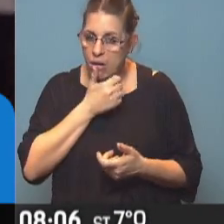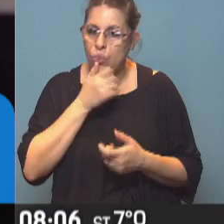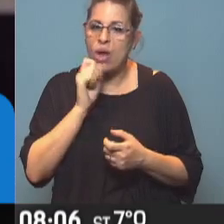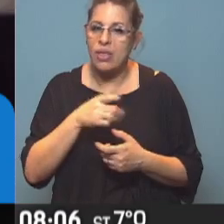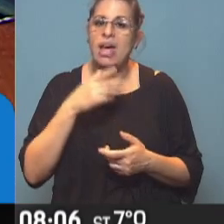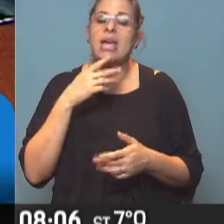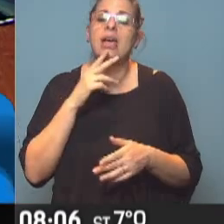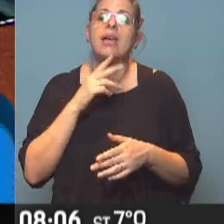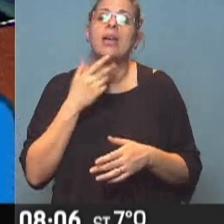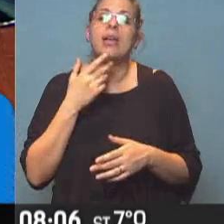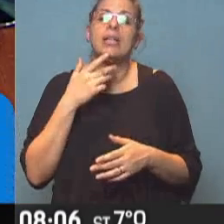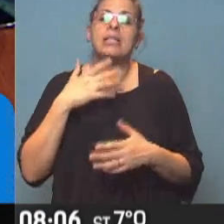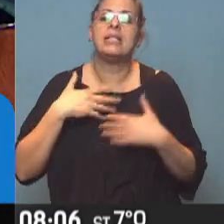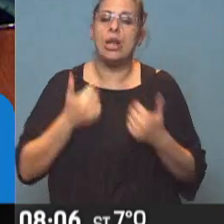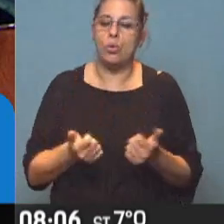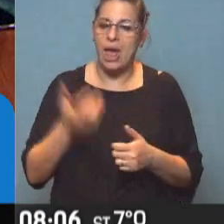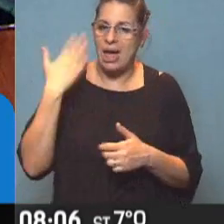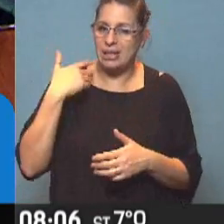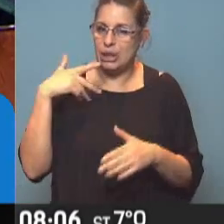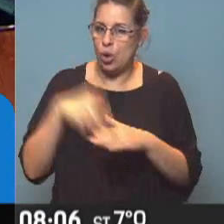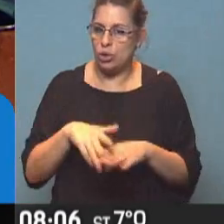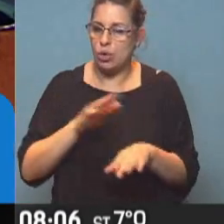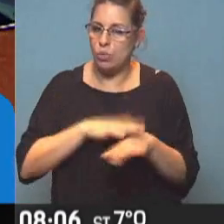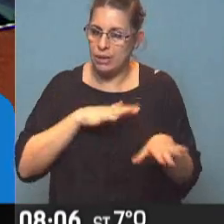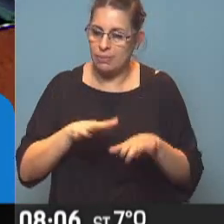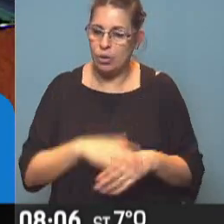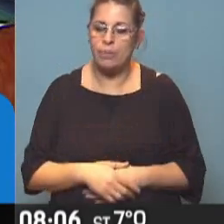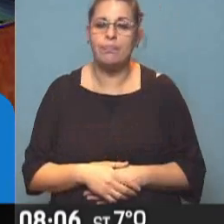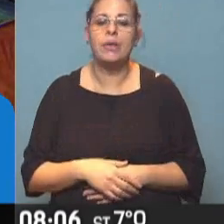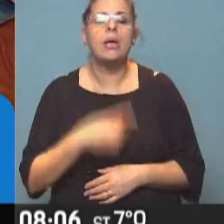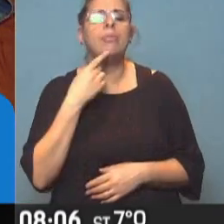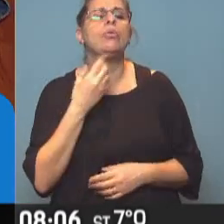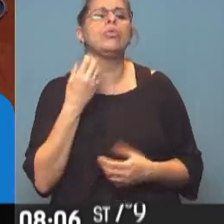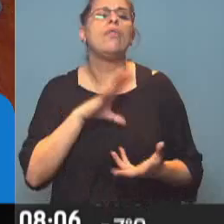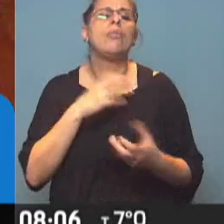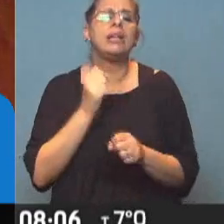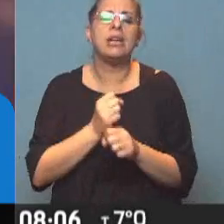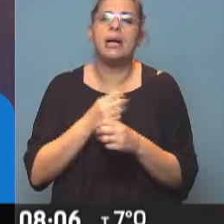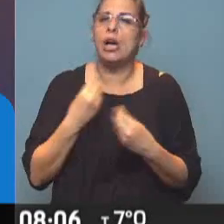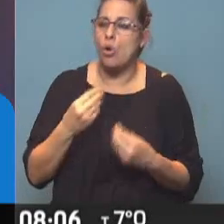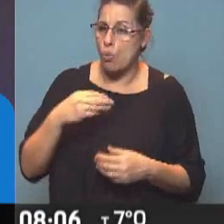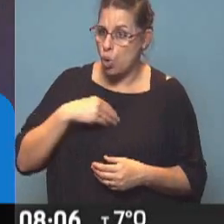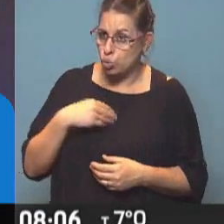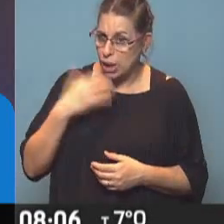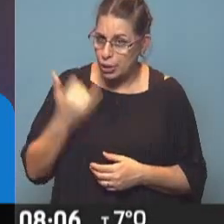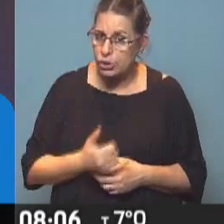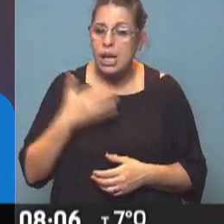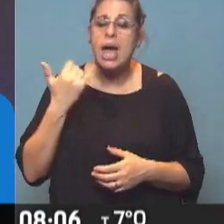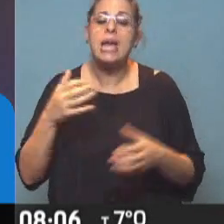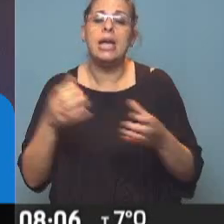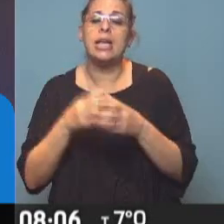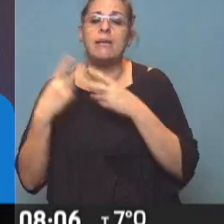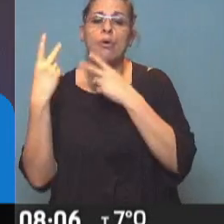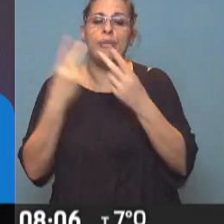de saneamiento que se interrumpieron durante a causa del temblor. ¿Cómo trabajan? ¿Con voluntarios? ¿Tienen equipos que han